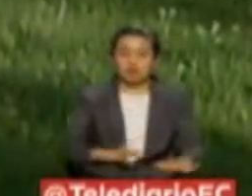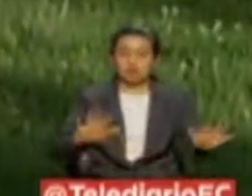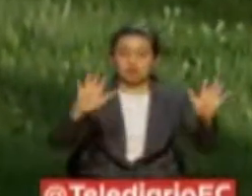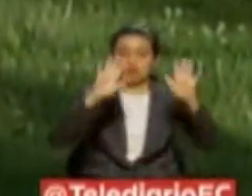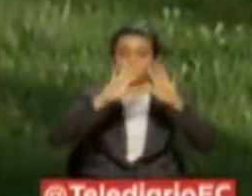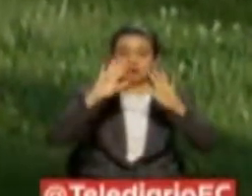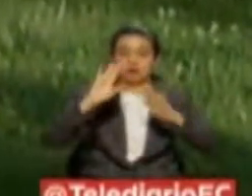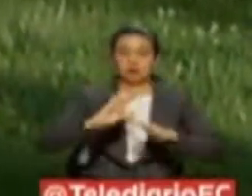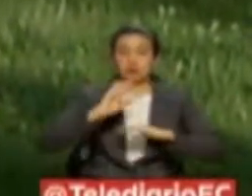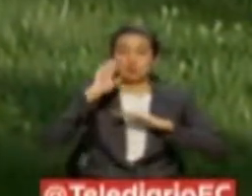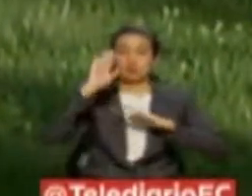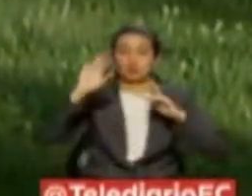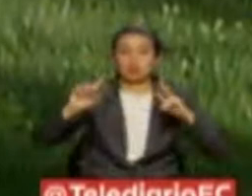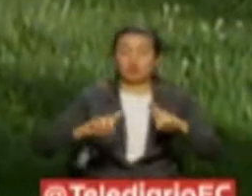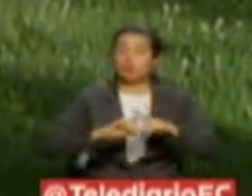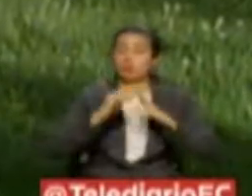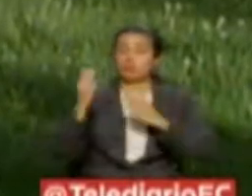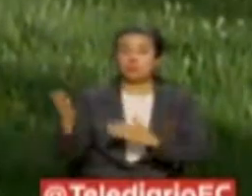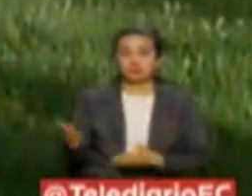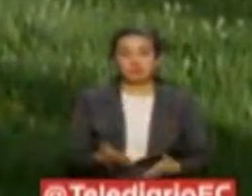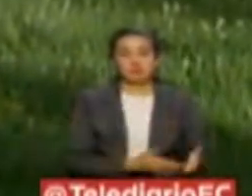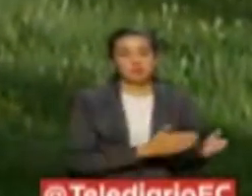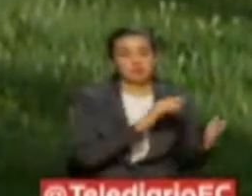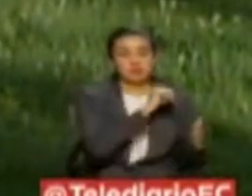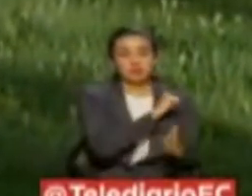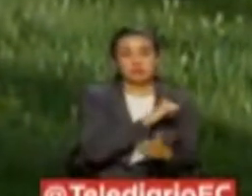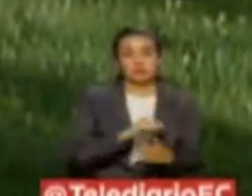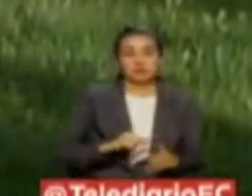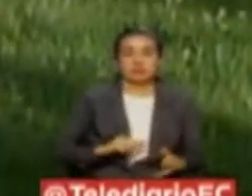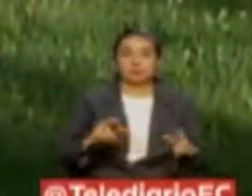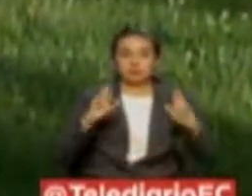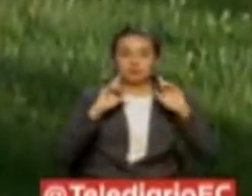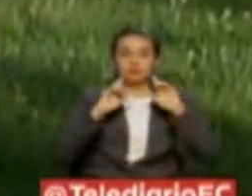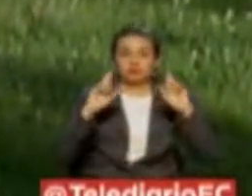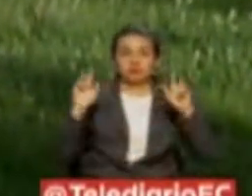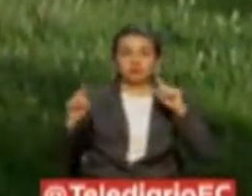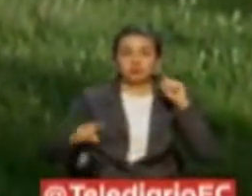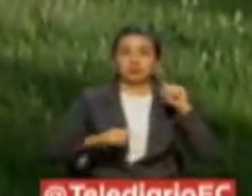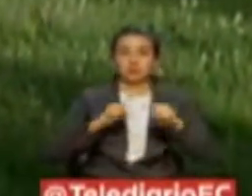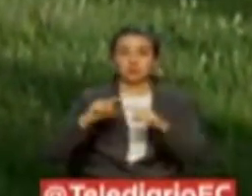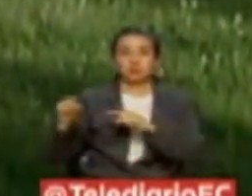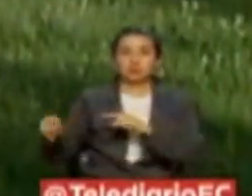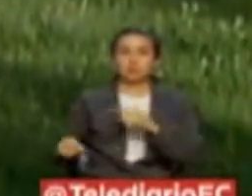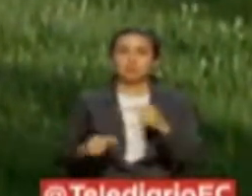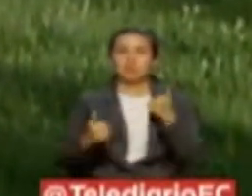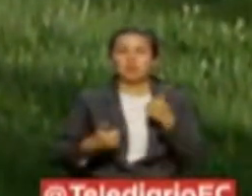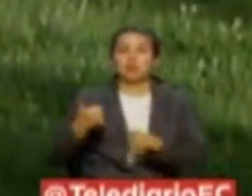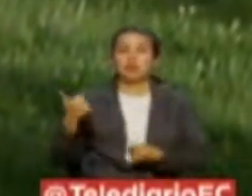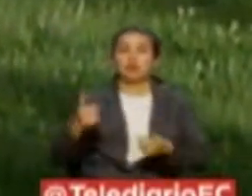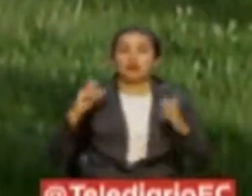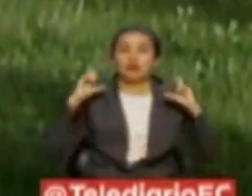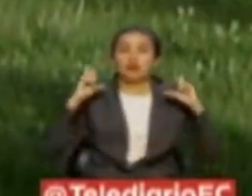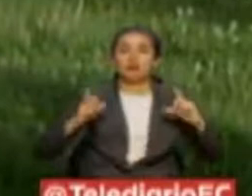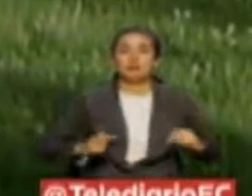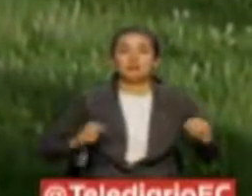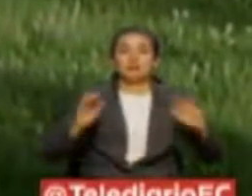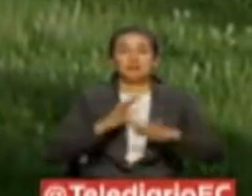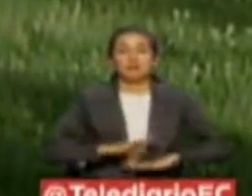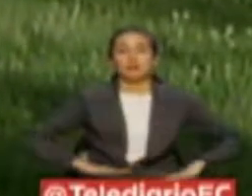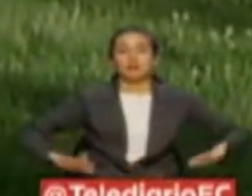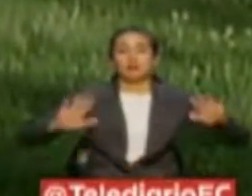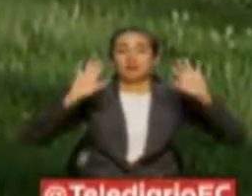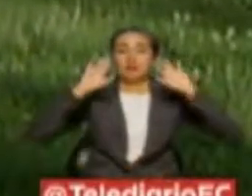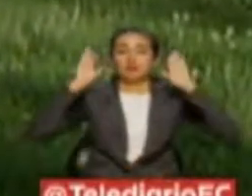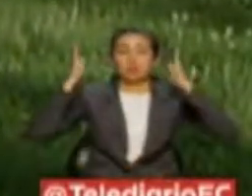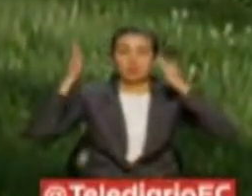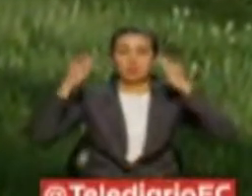con pie derecho, fundamentalmente con lo que tiene que ver con la actividad deportiva tan buena para la salud y sobre todo fomentando